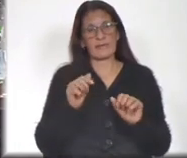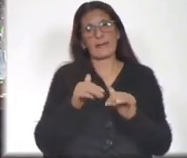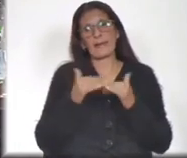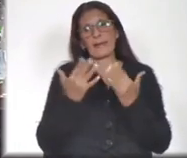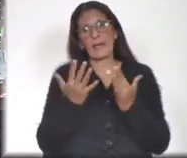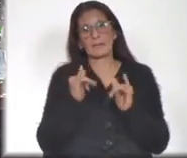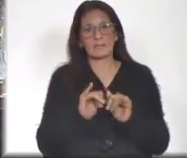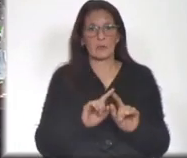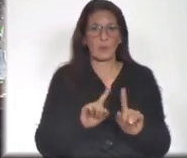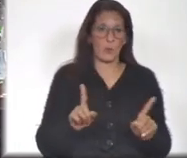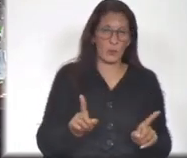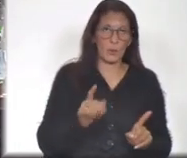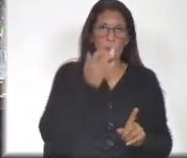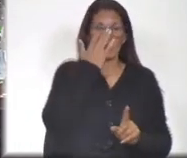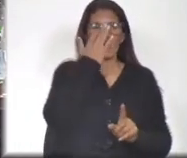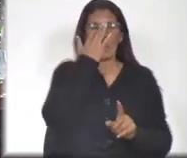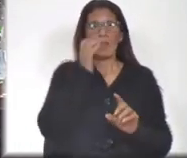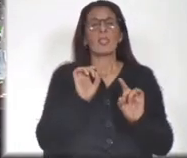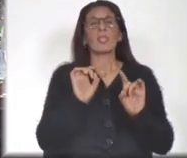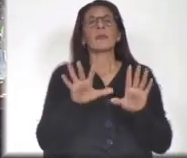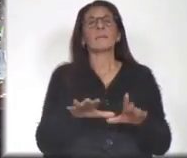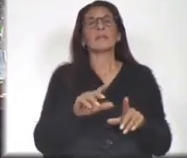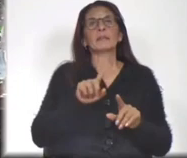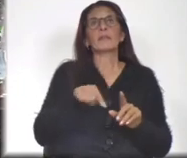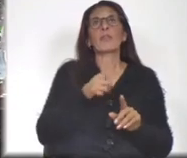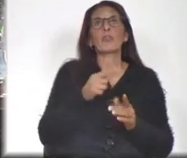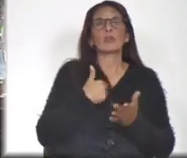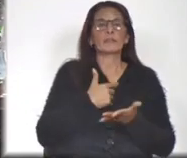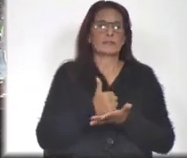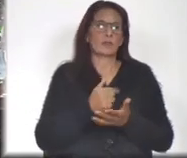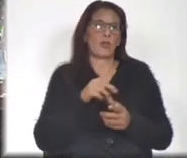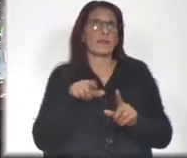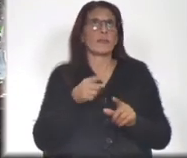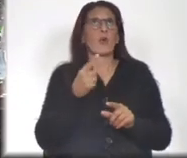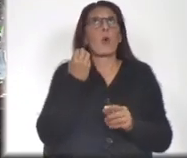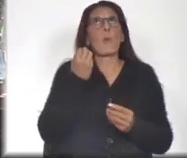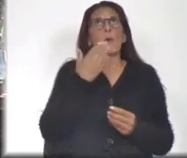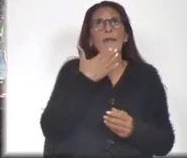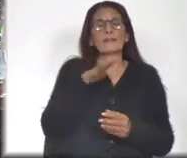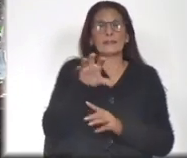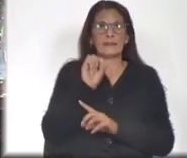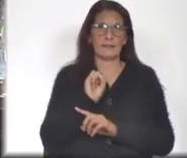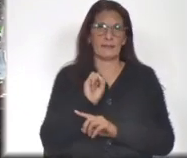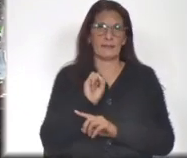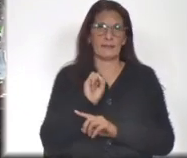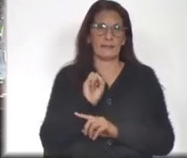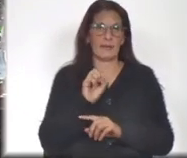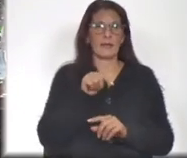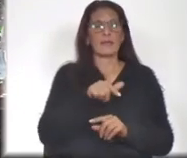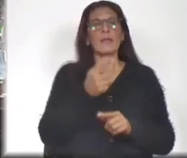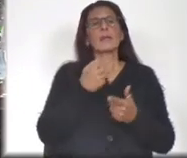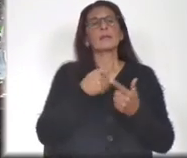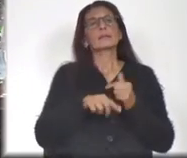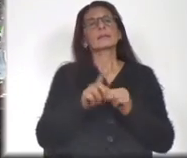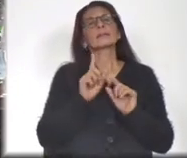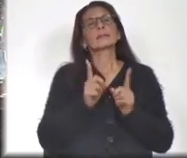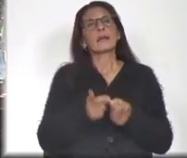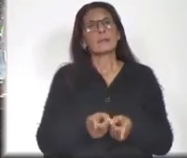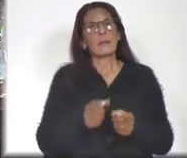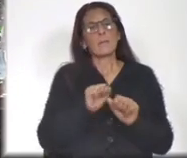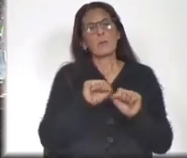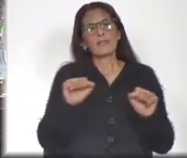agraviante o no, depende obviamente de dónde esté parado, de dónde lo mide, y lo mismo puede pasar con respecto a